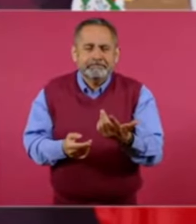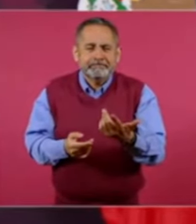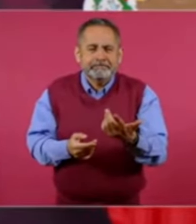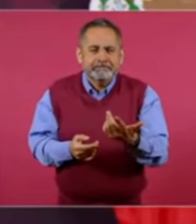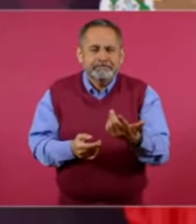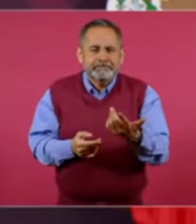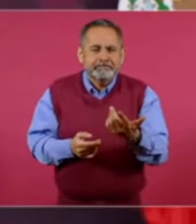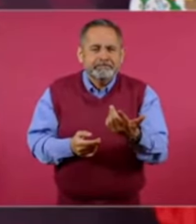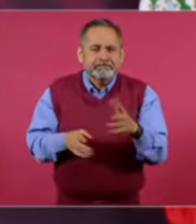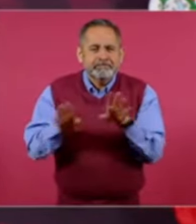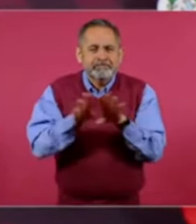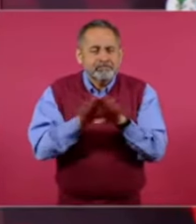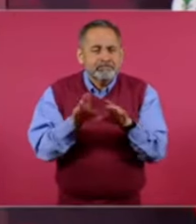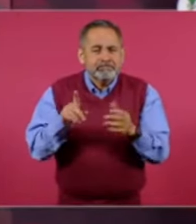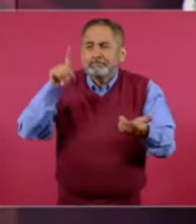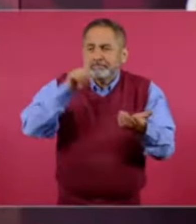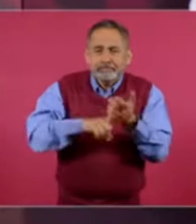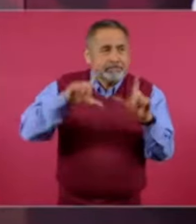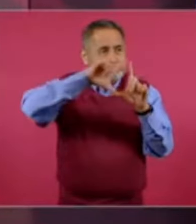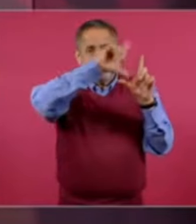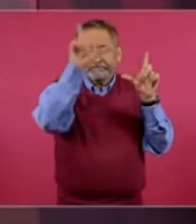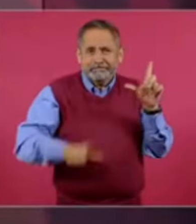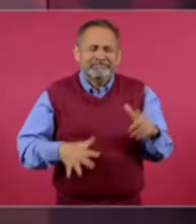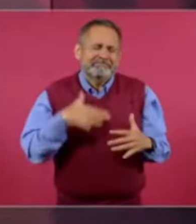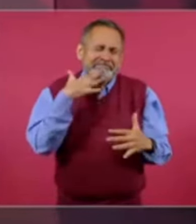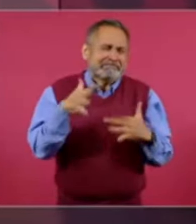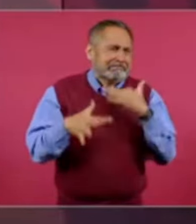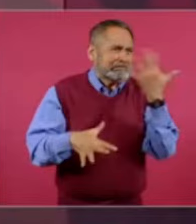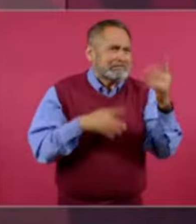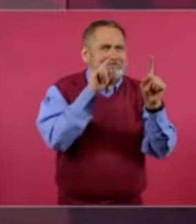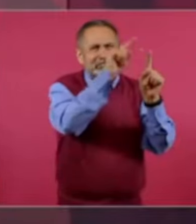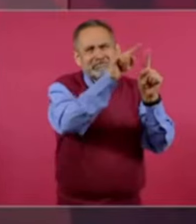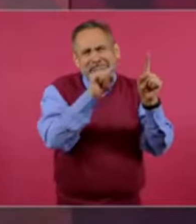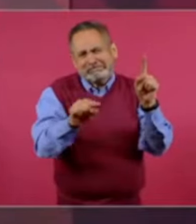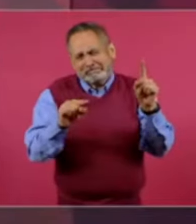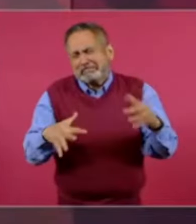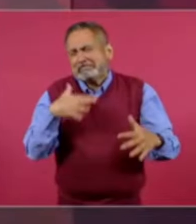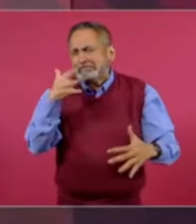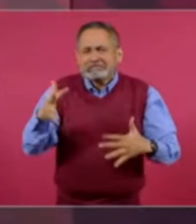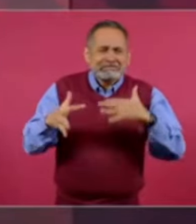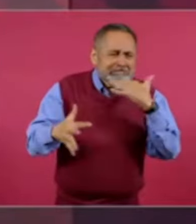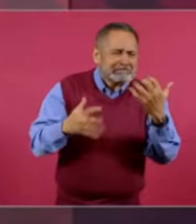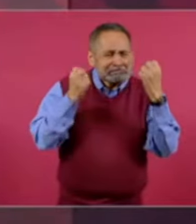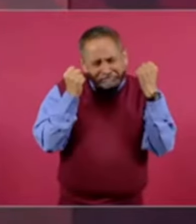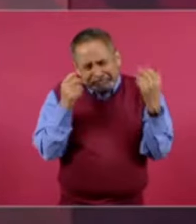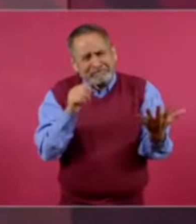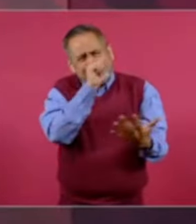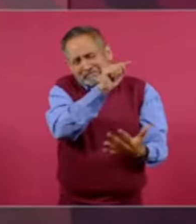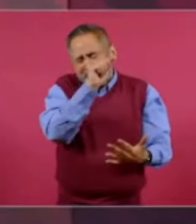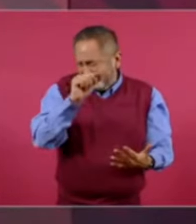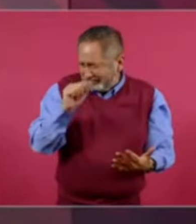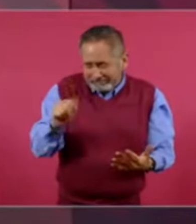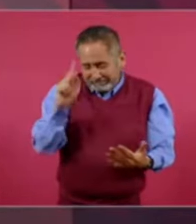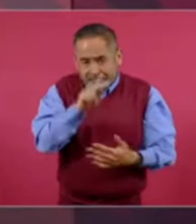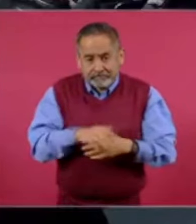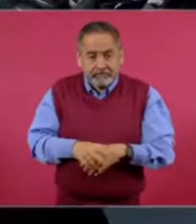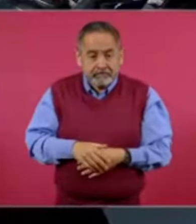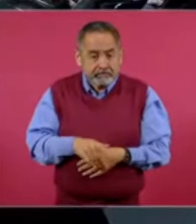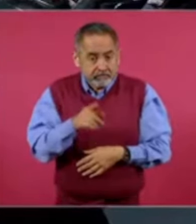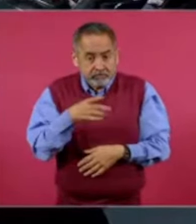cómo había corrupción en México. Siempre lo he dicho, lo repito, era el